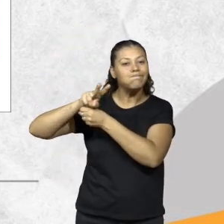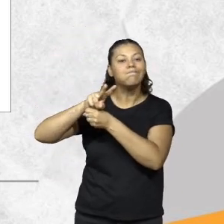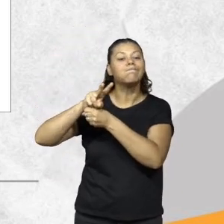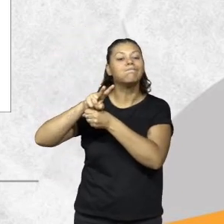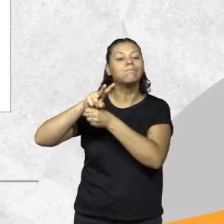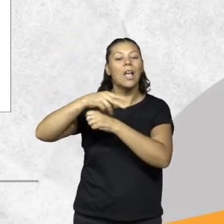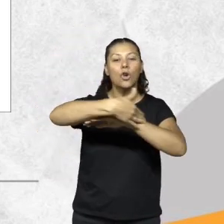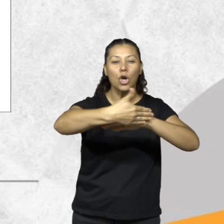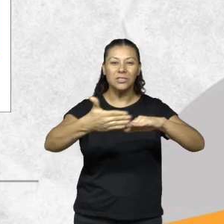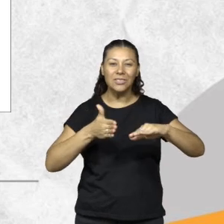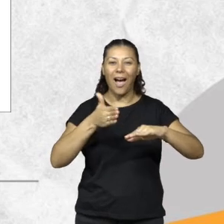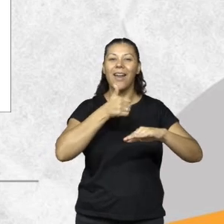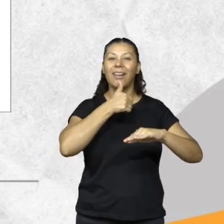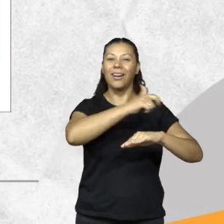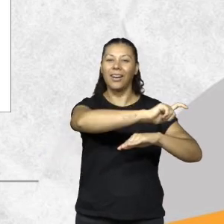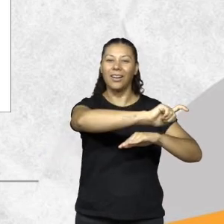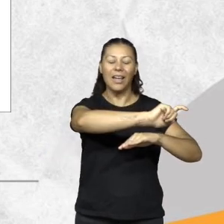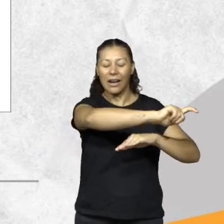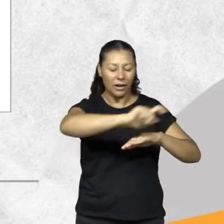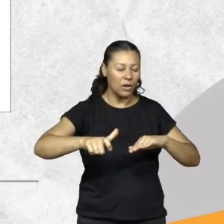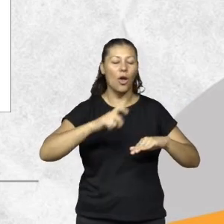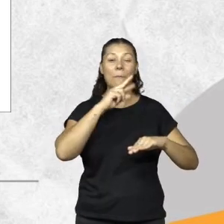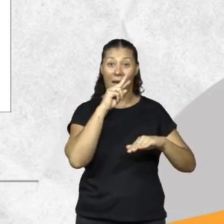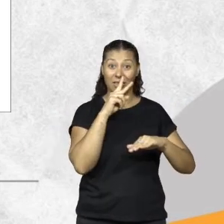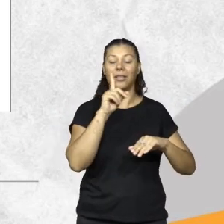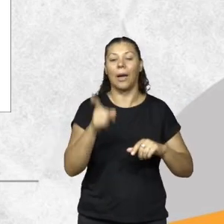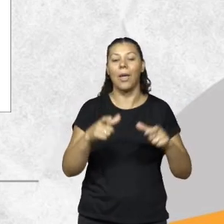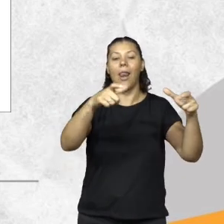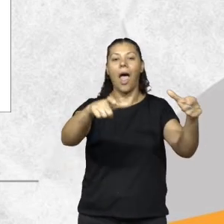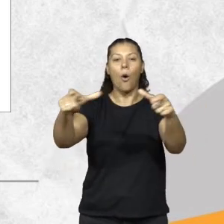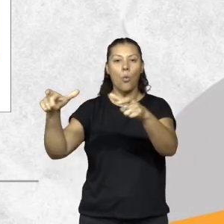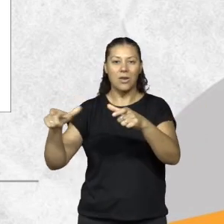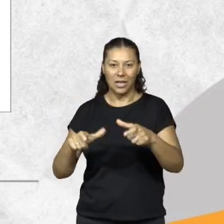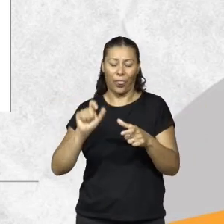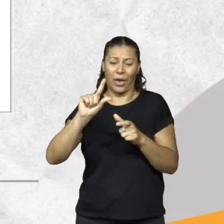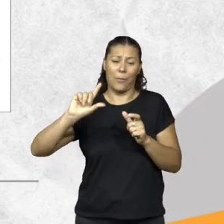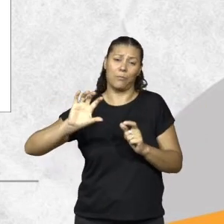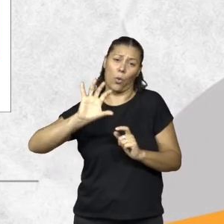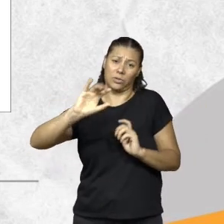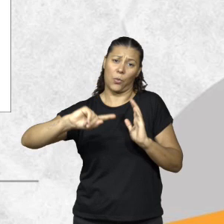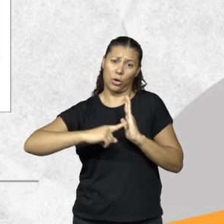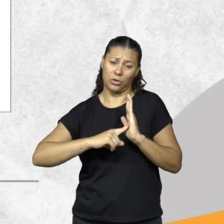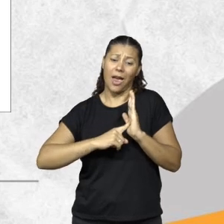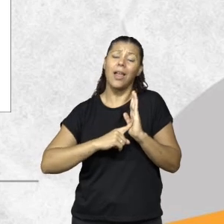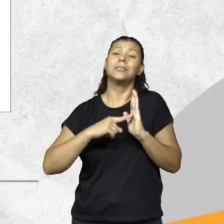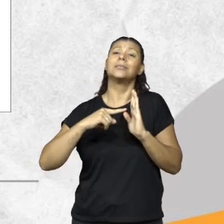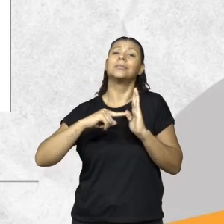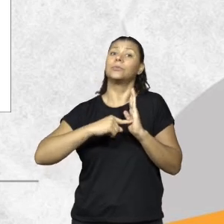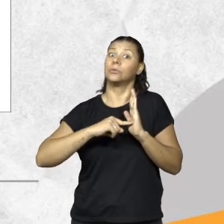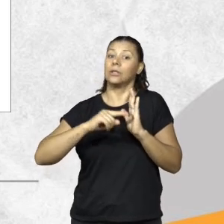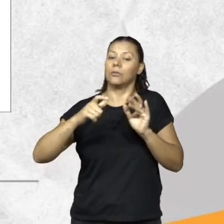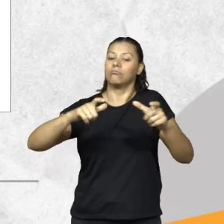la costa del Río de la Plata como las lagunas someras de la provincia de Buenos Aires y los cuerpos de agua que son